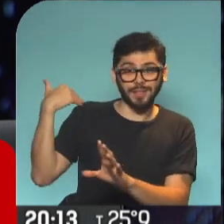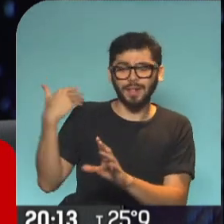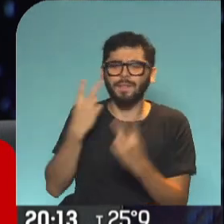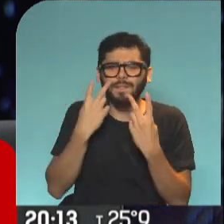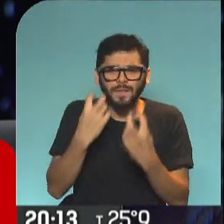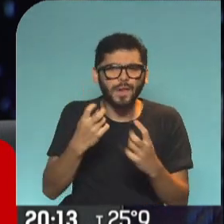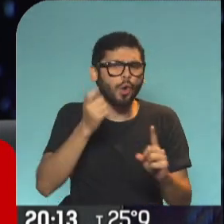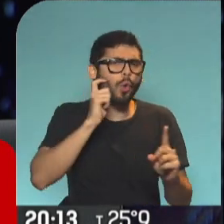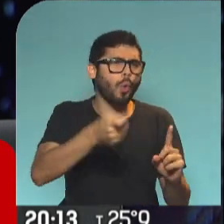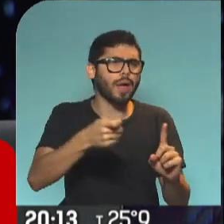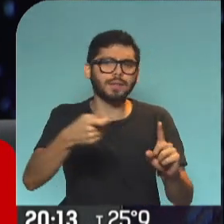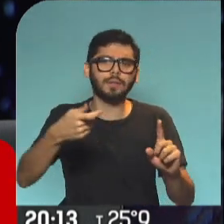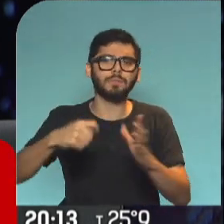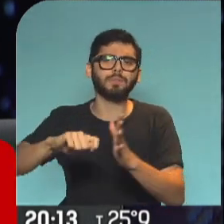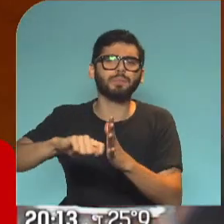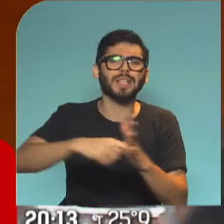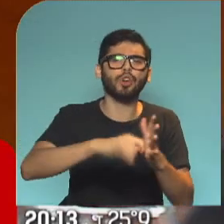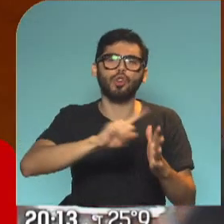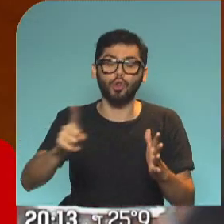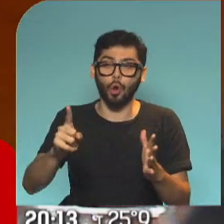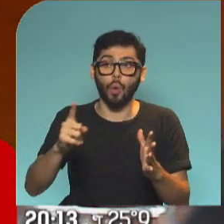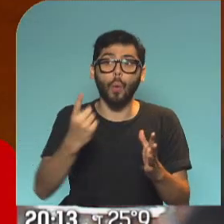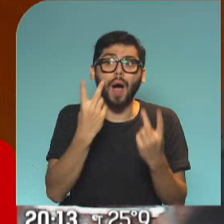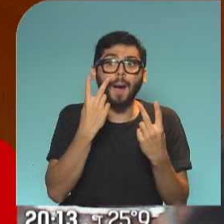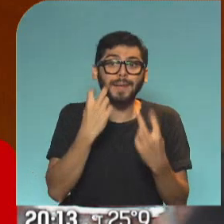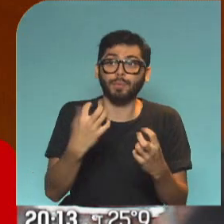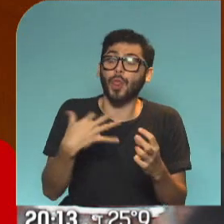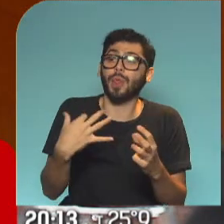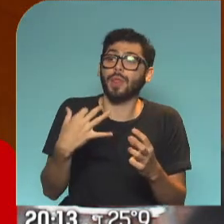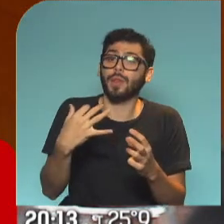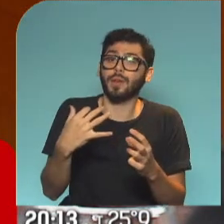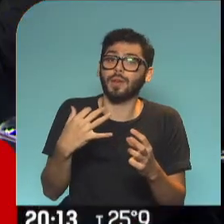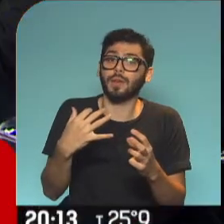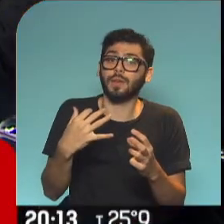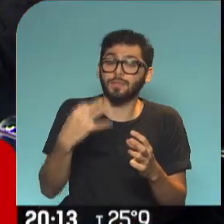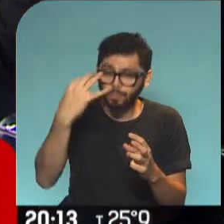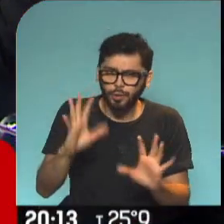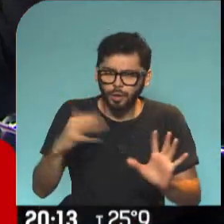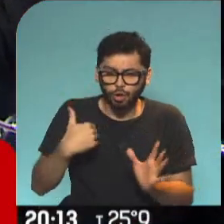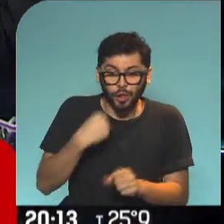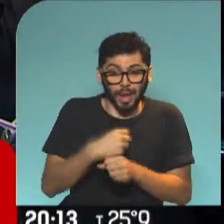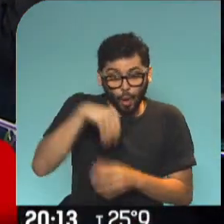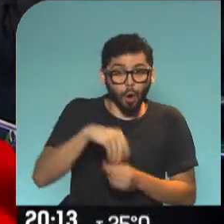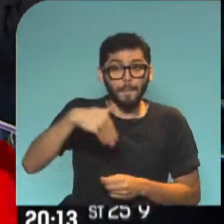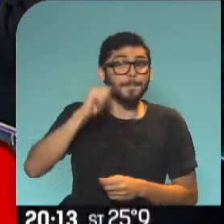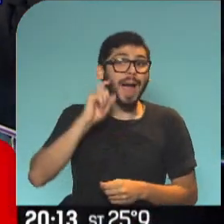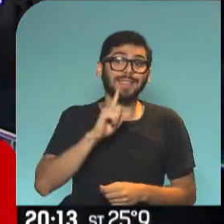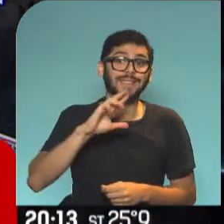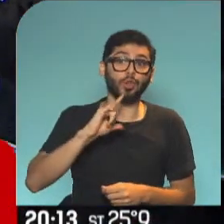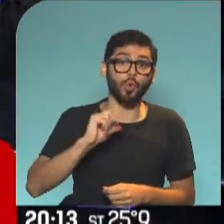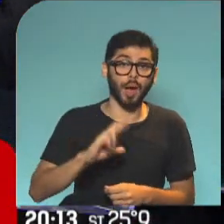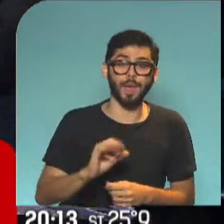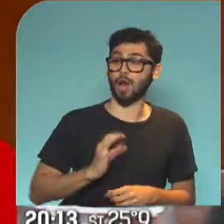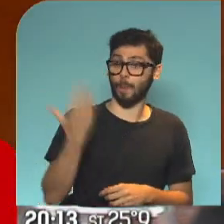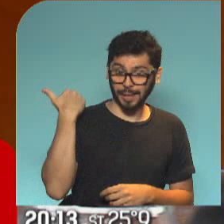jueces desde el consejo absolutamente esto lo planteó no como presidente del consejo sino como un consejero más que el año pasado